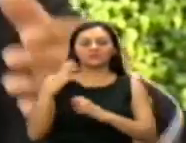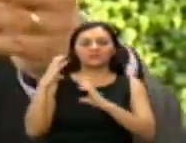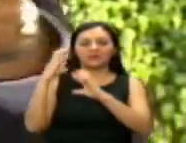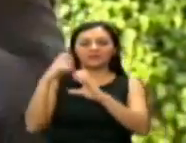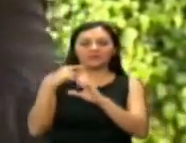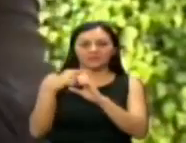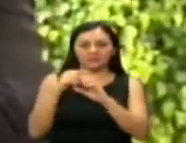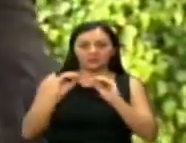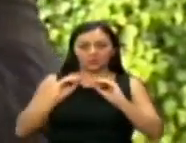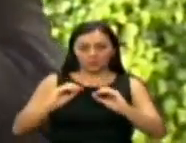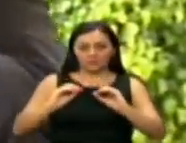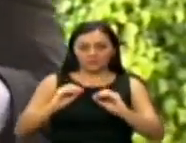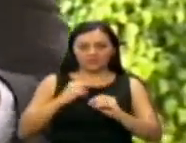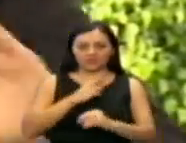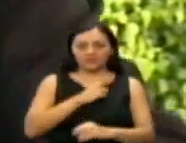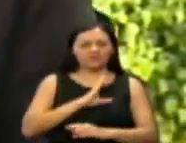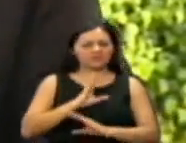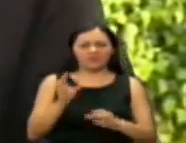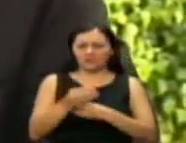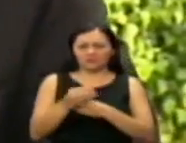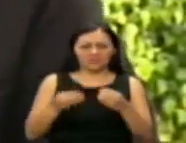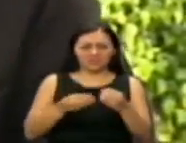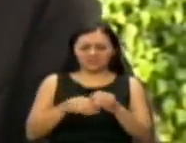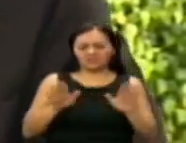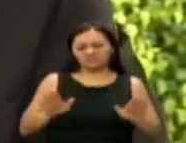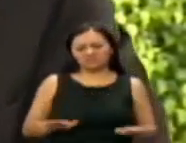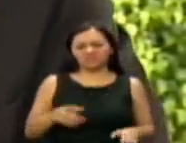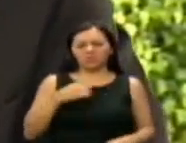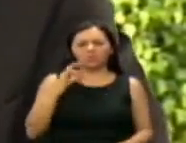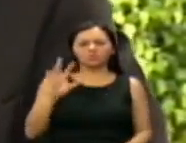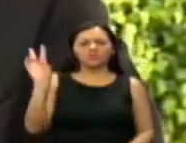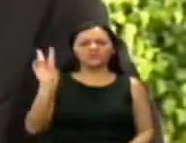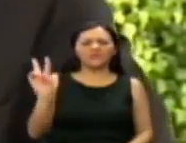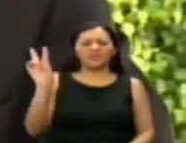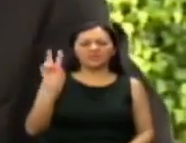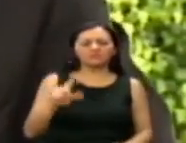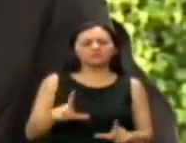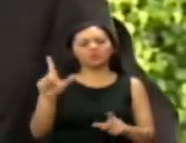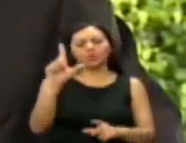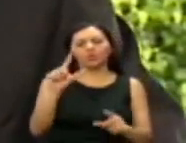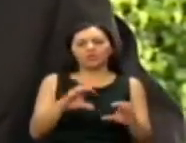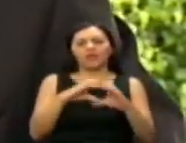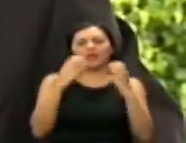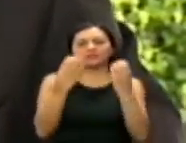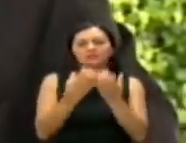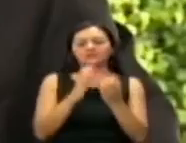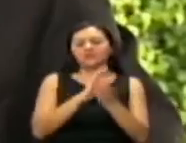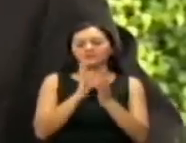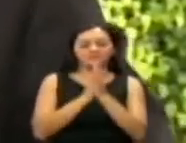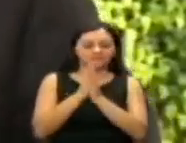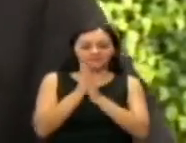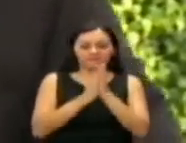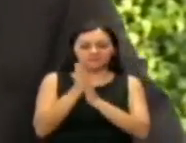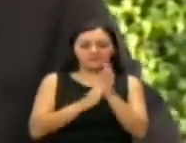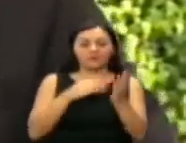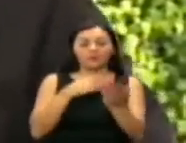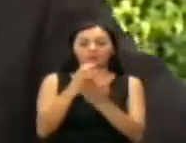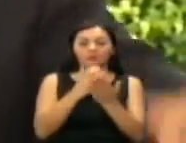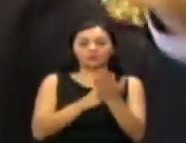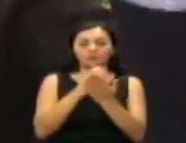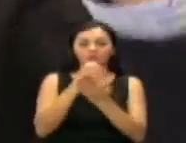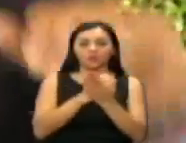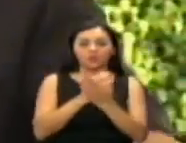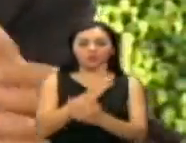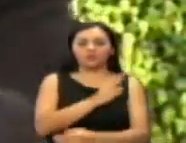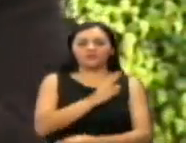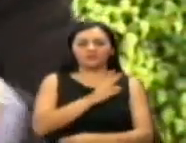Uh-huh. Ya estaba en mi oficina. Era un día viernes, el lunes empezaba clase, ya tenía lleno mis cursos. Yo daba los megacursos en la San Francisco,